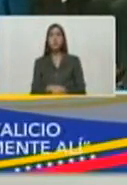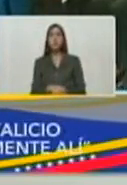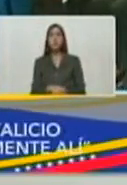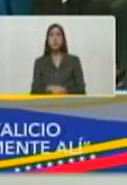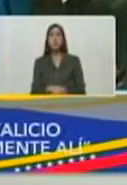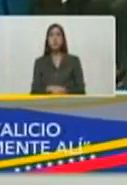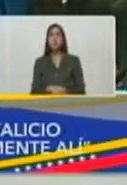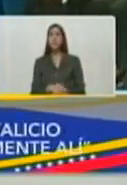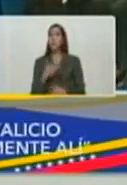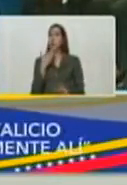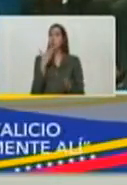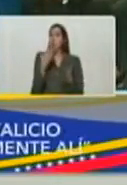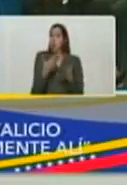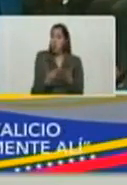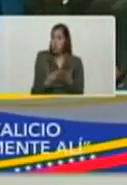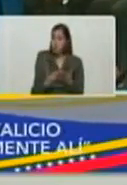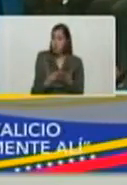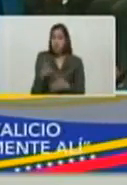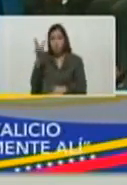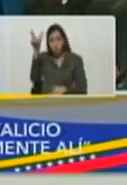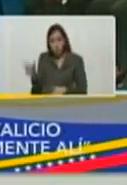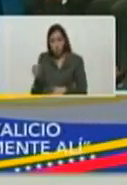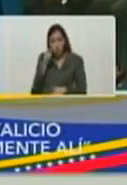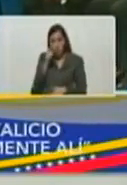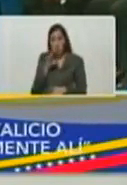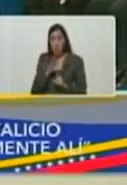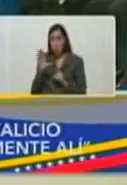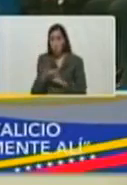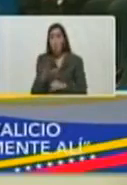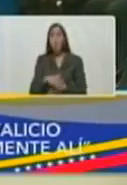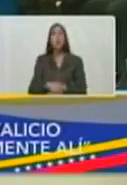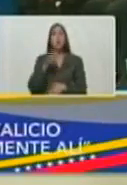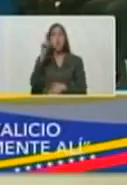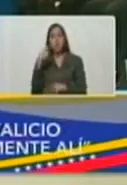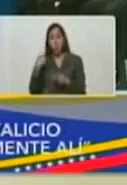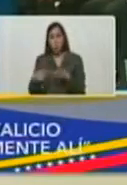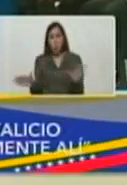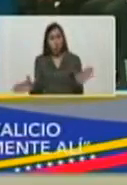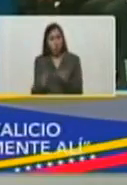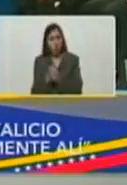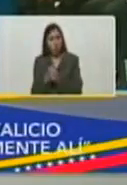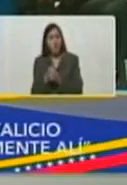Bueno, muchas gracias, Ernesto. Y a Eduardo, el cantante,